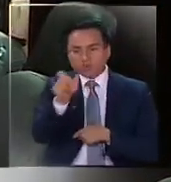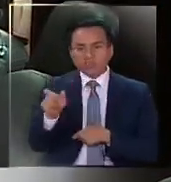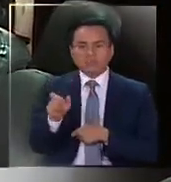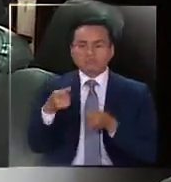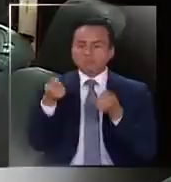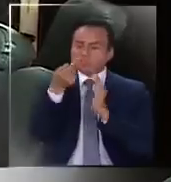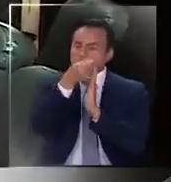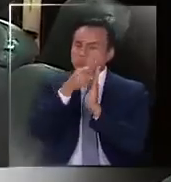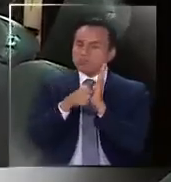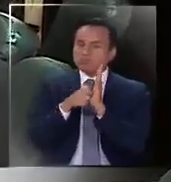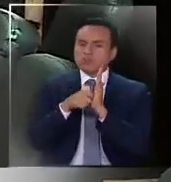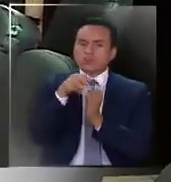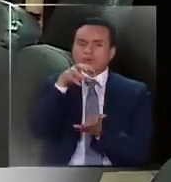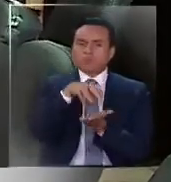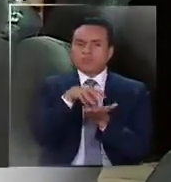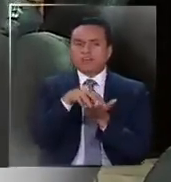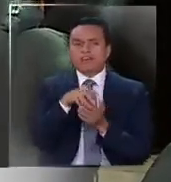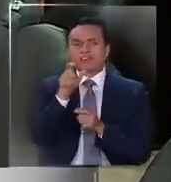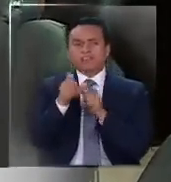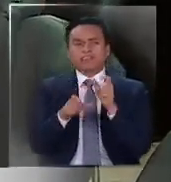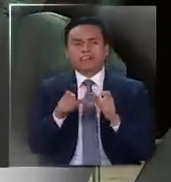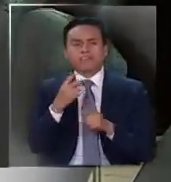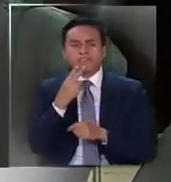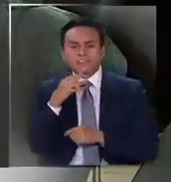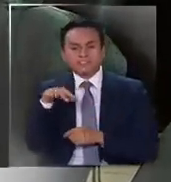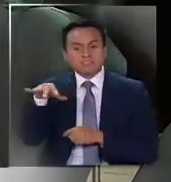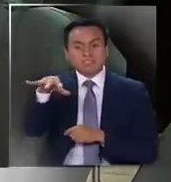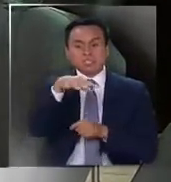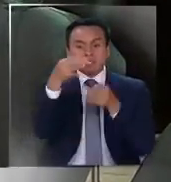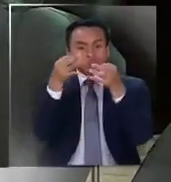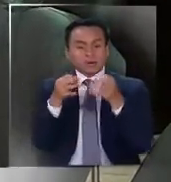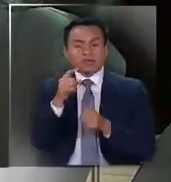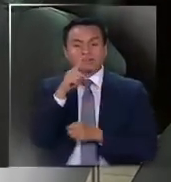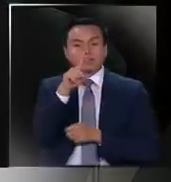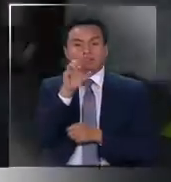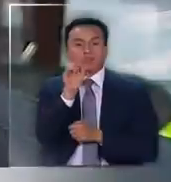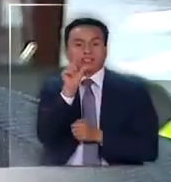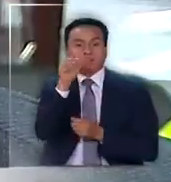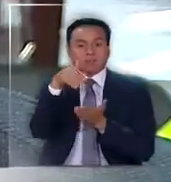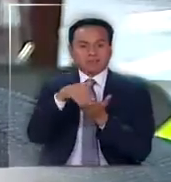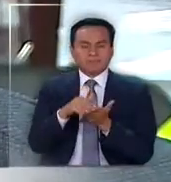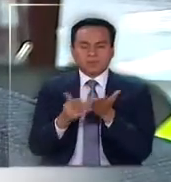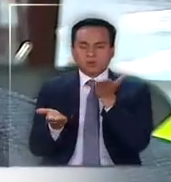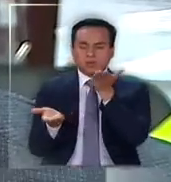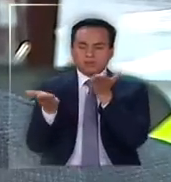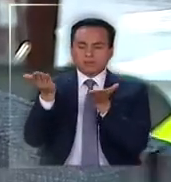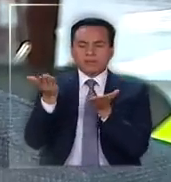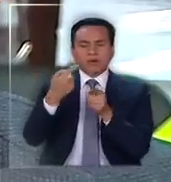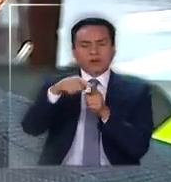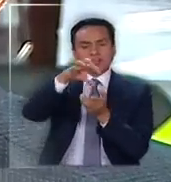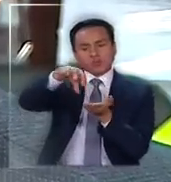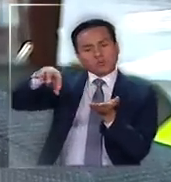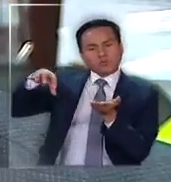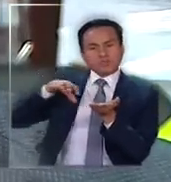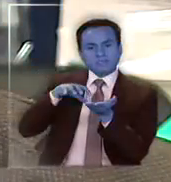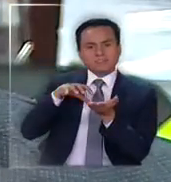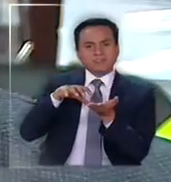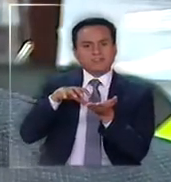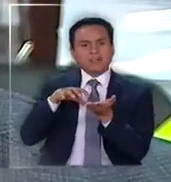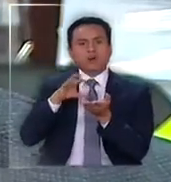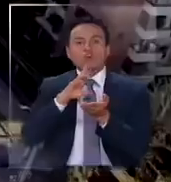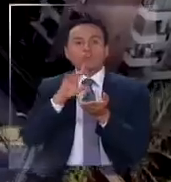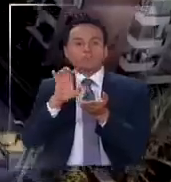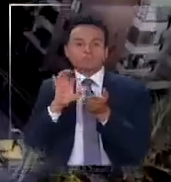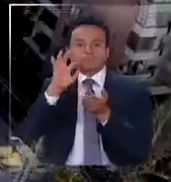acuerdo al presupuesto de la comuna y la cantidad de habitantes, que suman 107 mil. Comparativamente con las otras comunas del sector